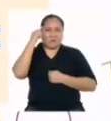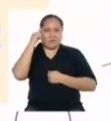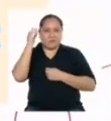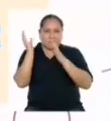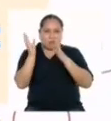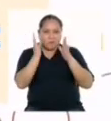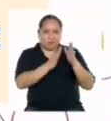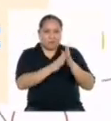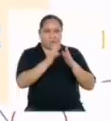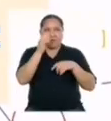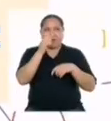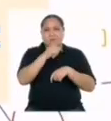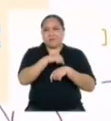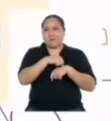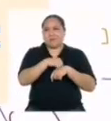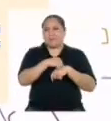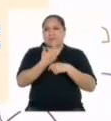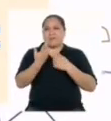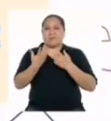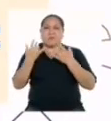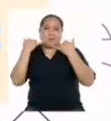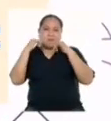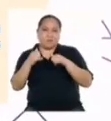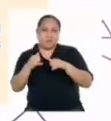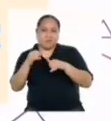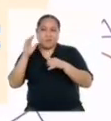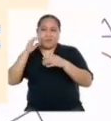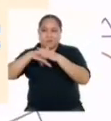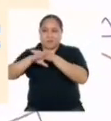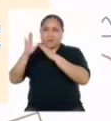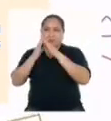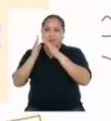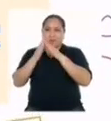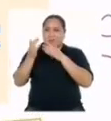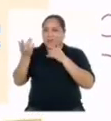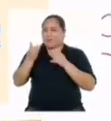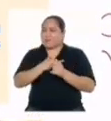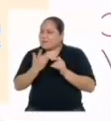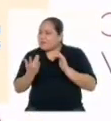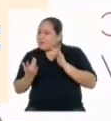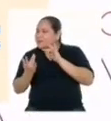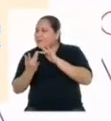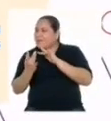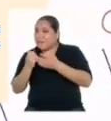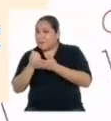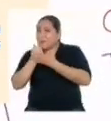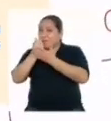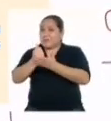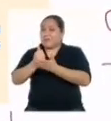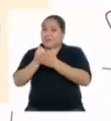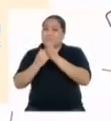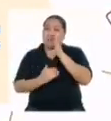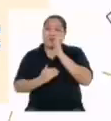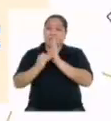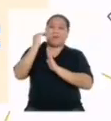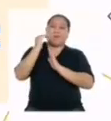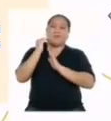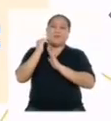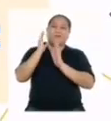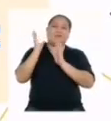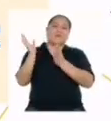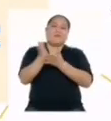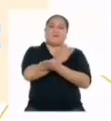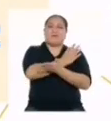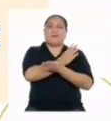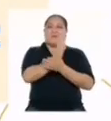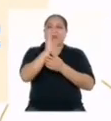¿Crees que organizar espacios o sectores de juego en el hogar podría ser una forma empática y generosa de ayudarlos a superar estos momentos de estrés